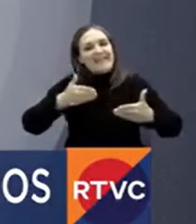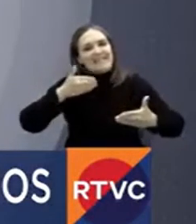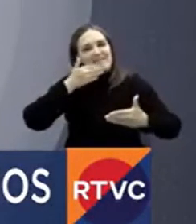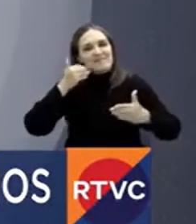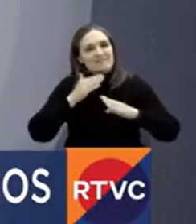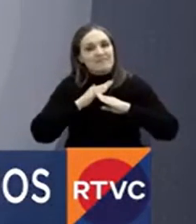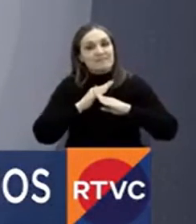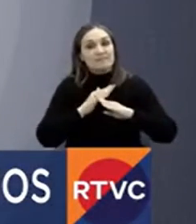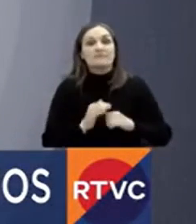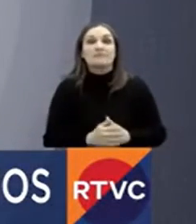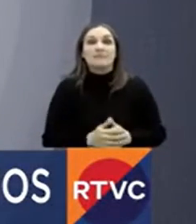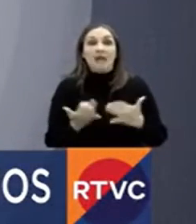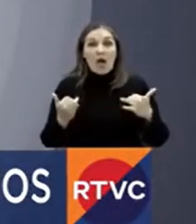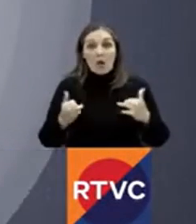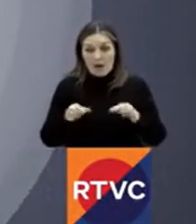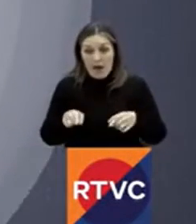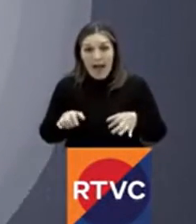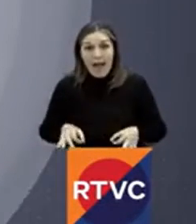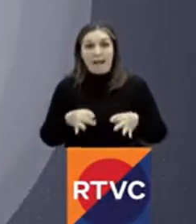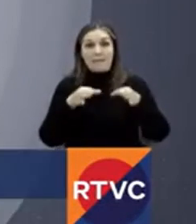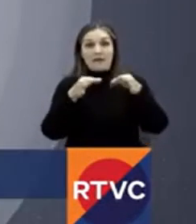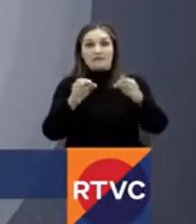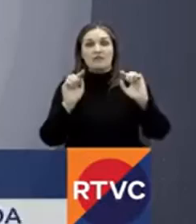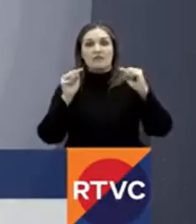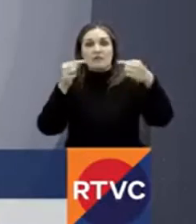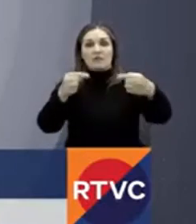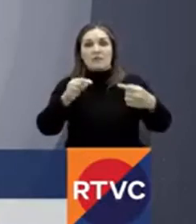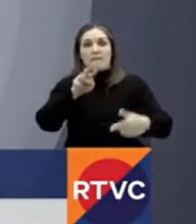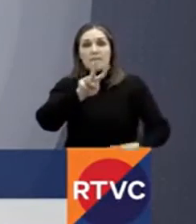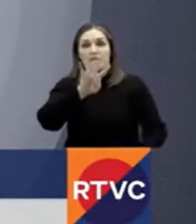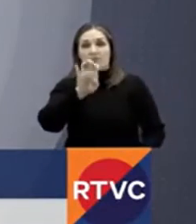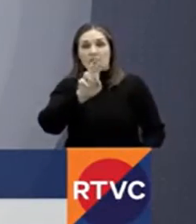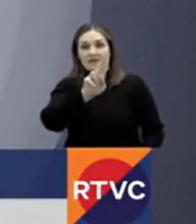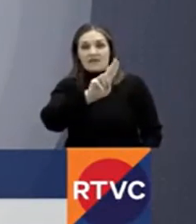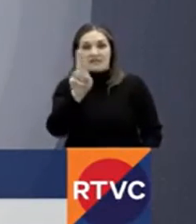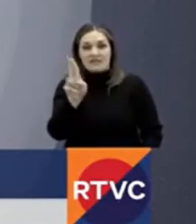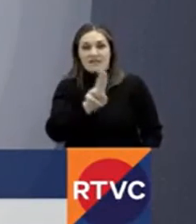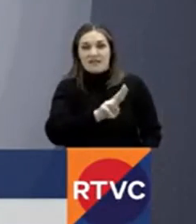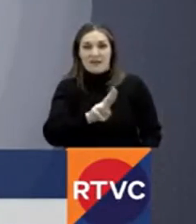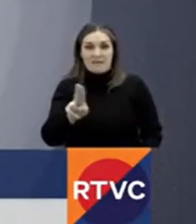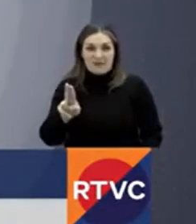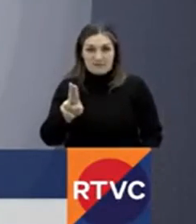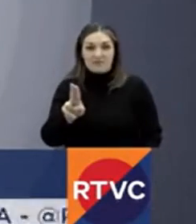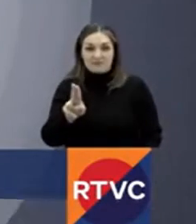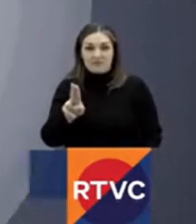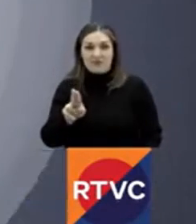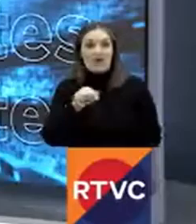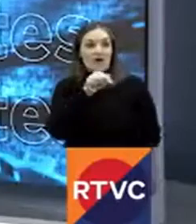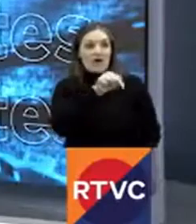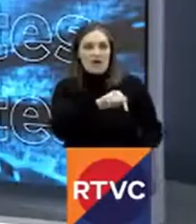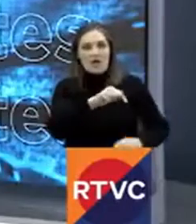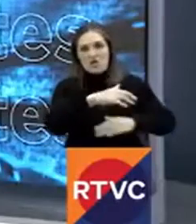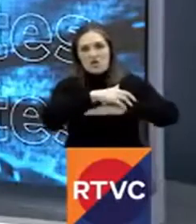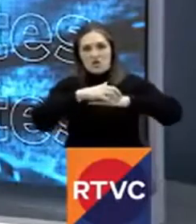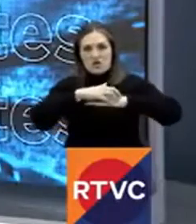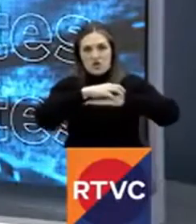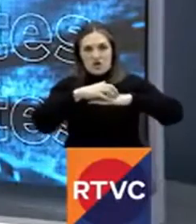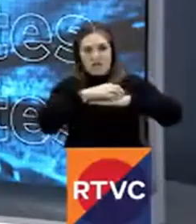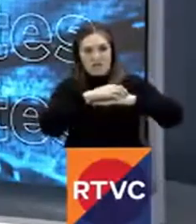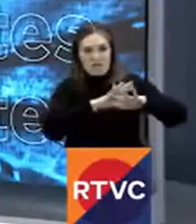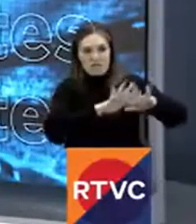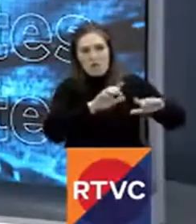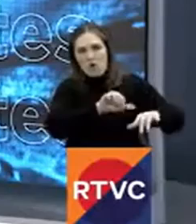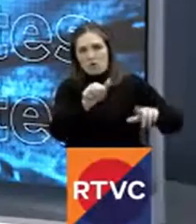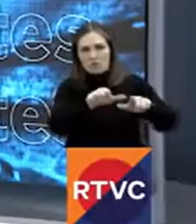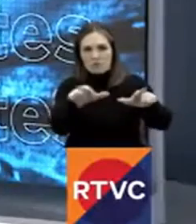partido reprogramado el 29 de marzo, Cataño podrá jugar y esa será la última fecha de la sanción a la plaza del Deportes Tolima. De otro lado, en un